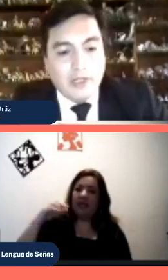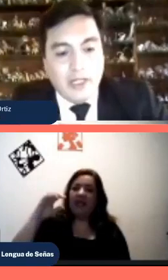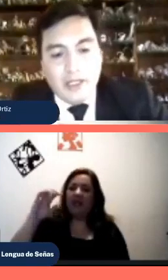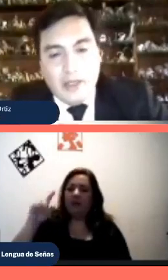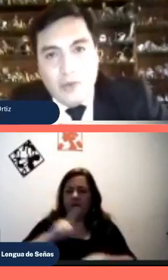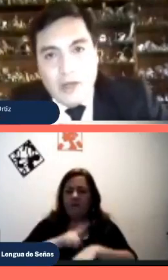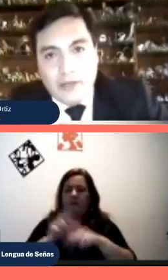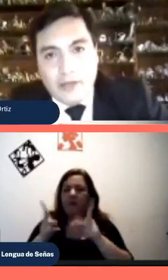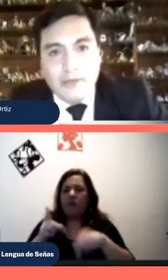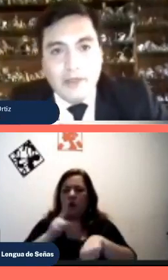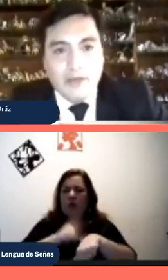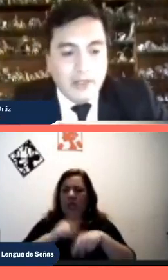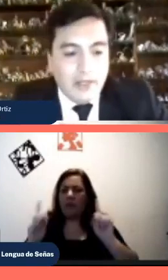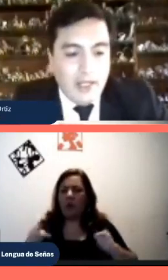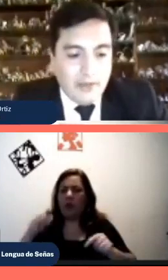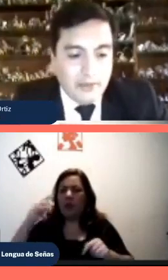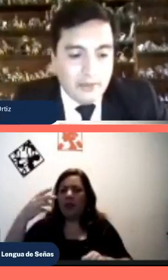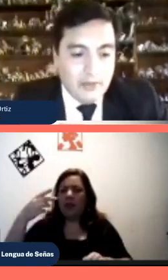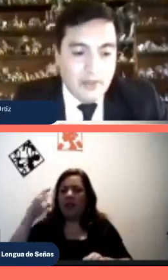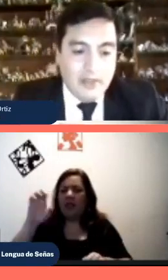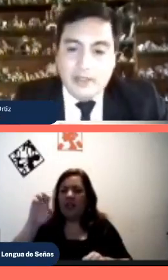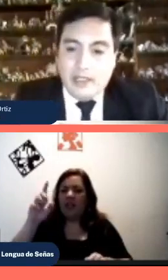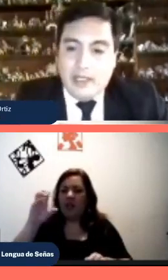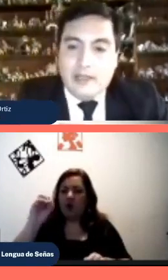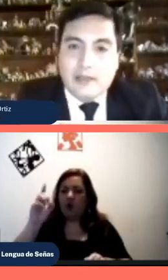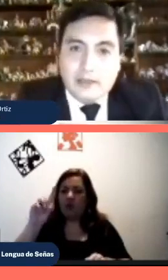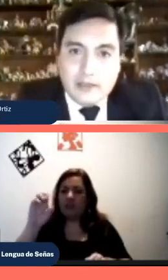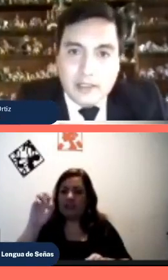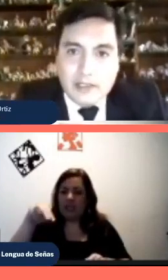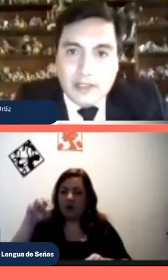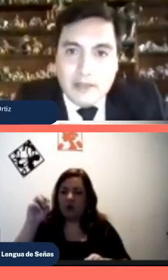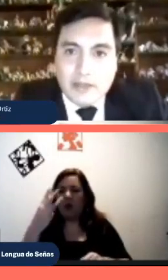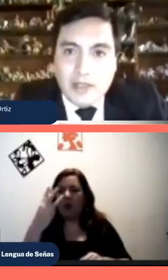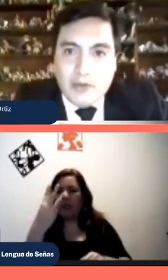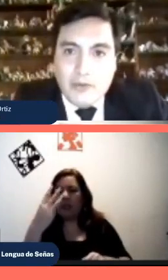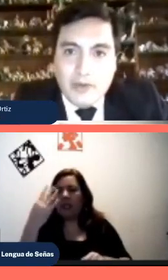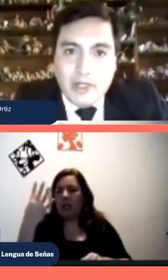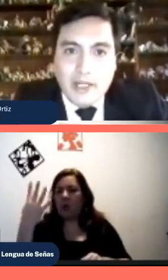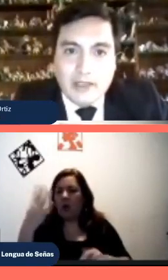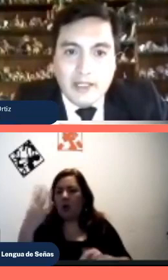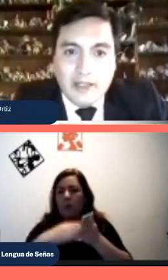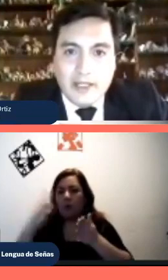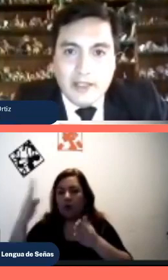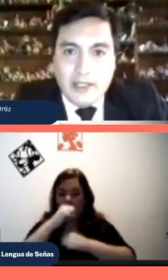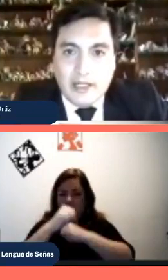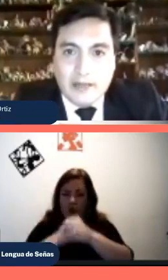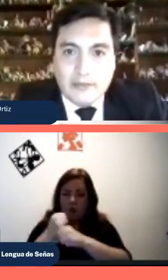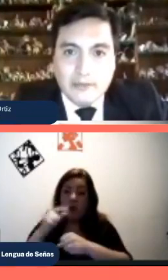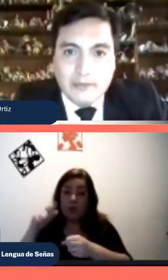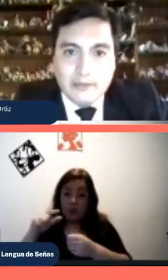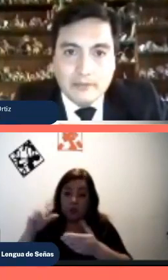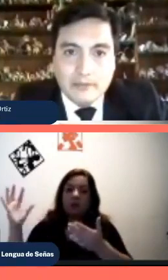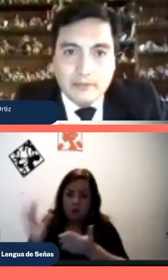unos 34 millones de años. Este también se descubrió en la Antártida